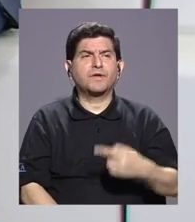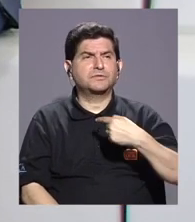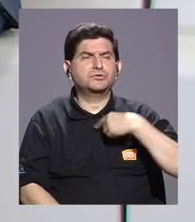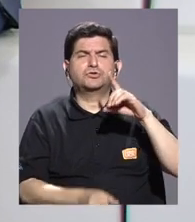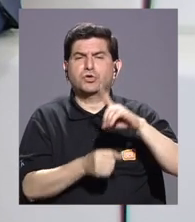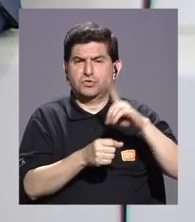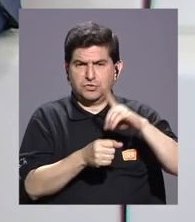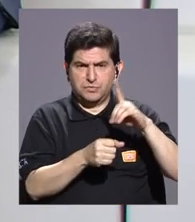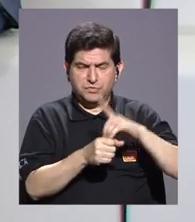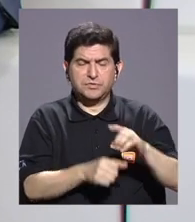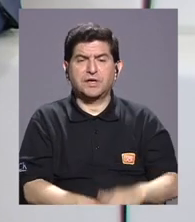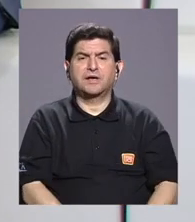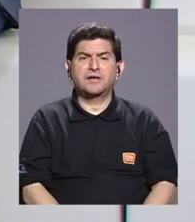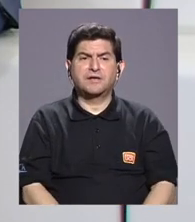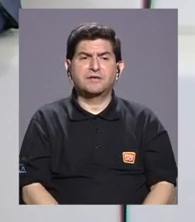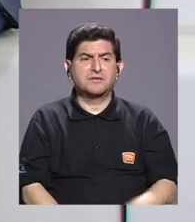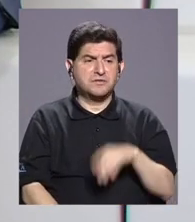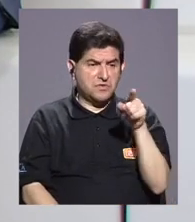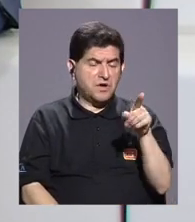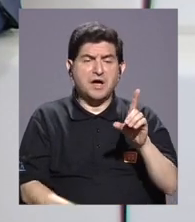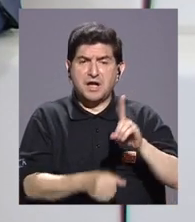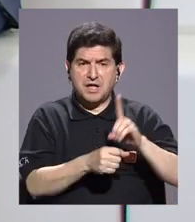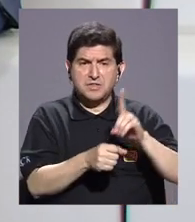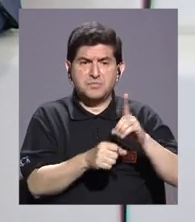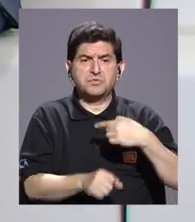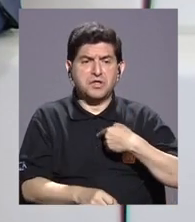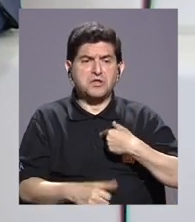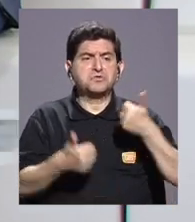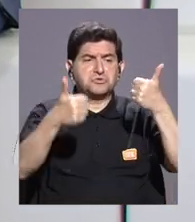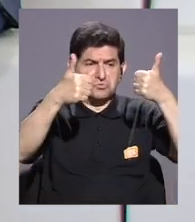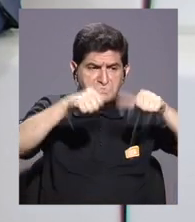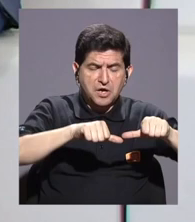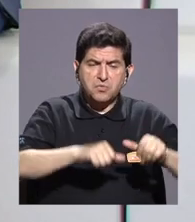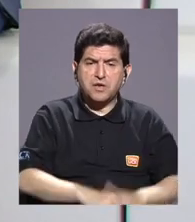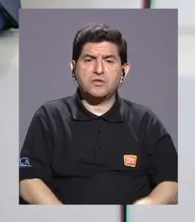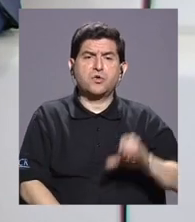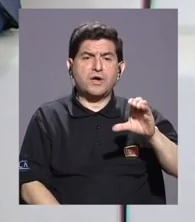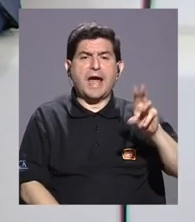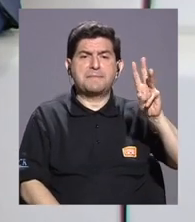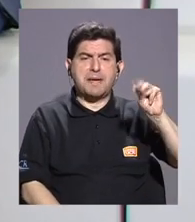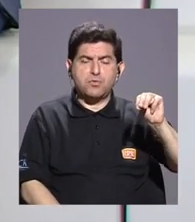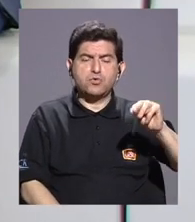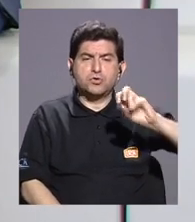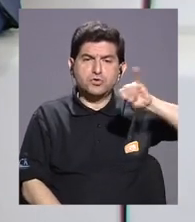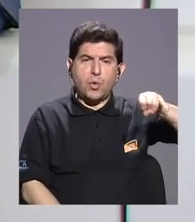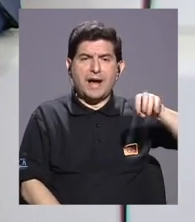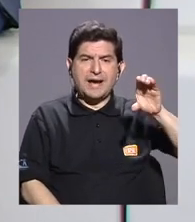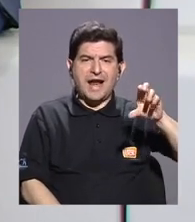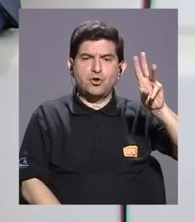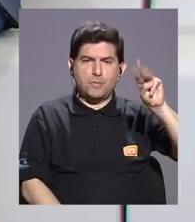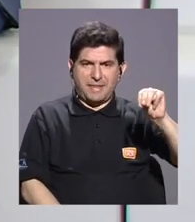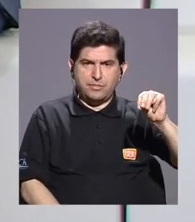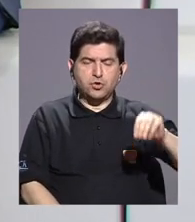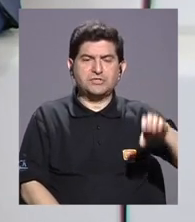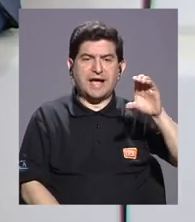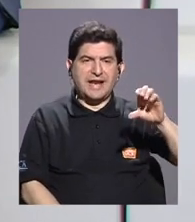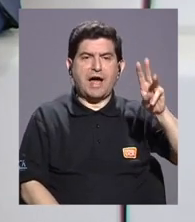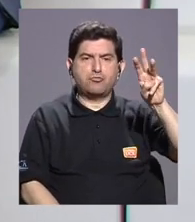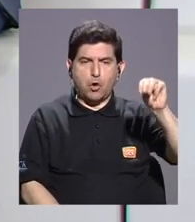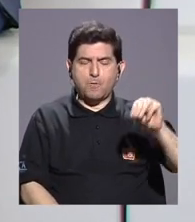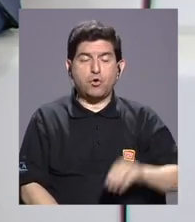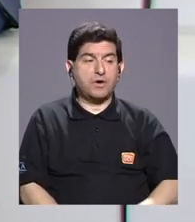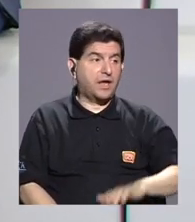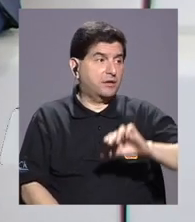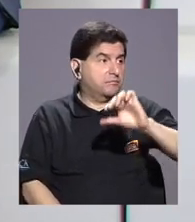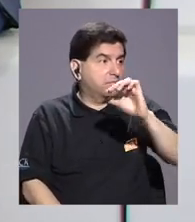bueno, cuando yo fui diputado, por ejemplo, había diputados con los que coincidía mucho, con Carmen Muñoz, con Juan Carlos Mendoza, con Claudio Monge,